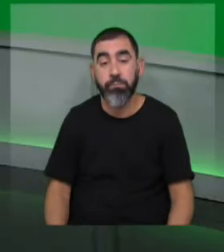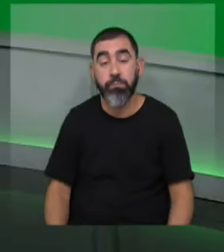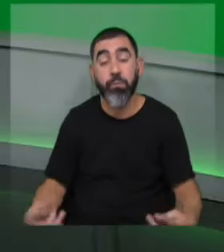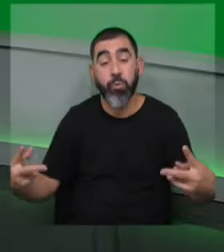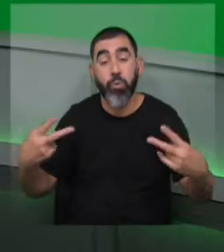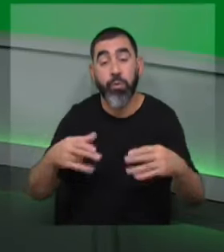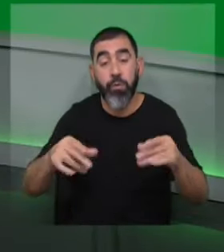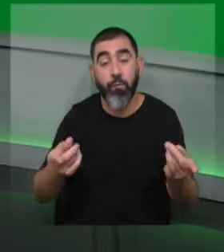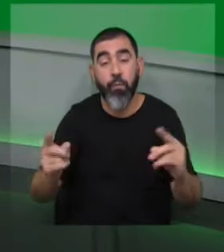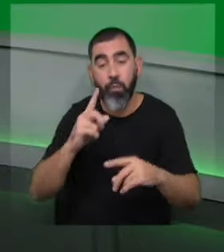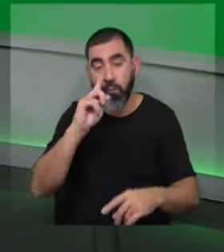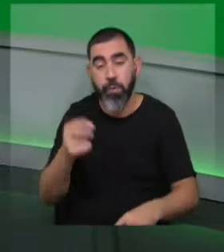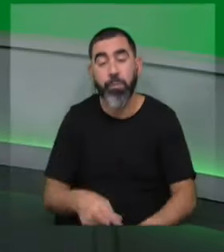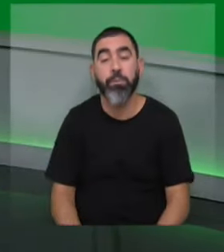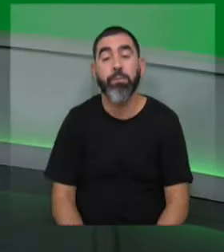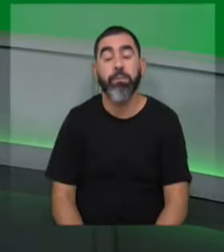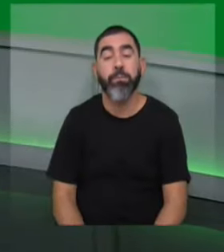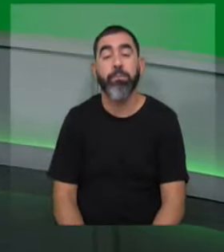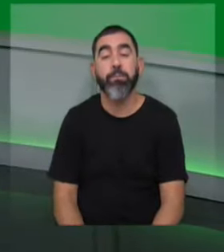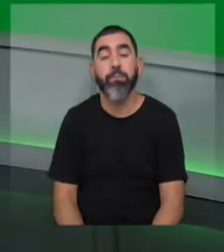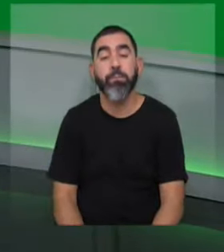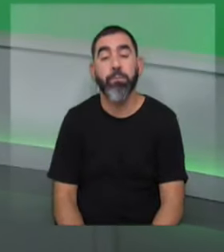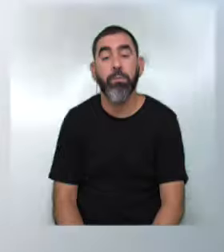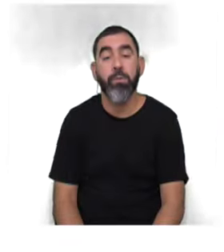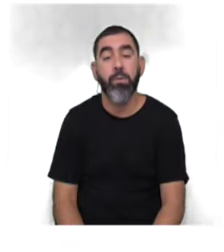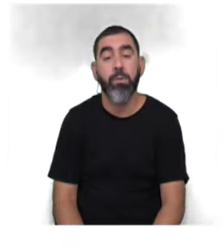hacemos una pausa muy breve, volvemos enseguida.